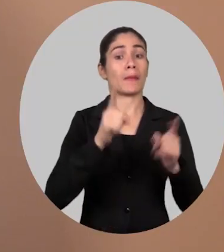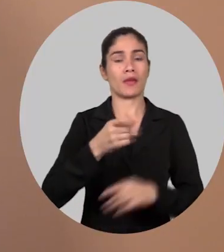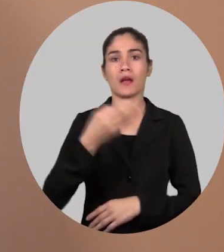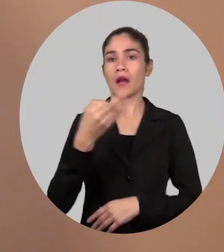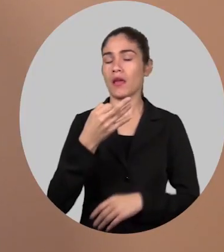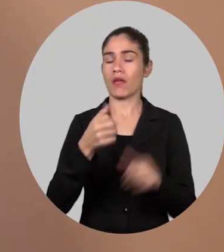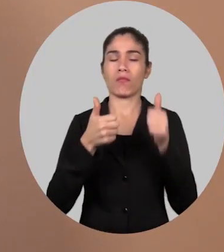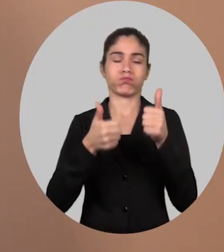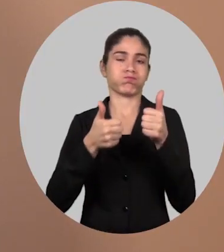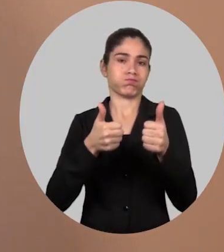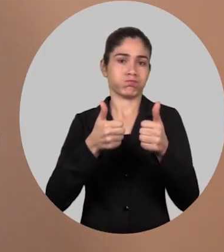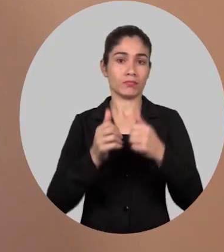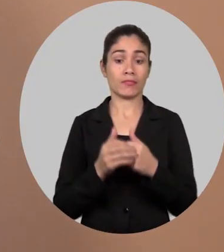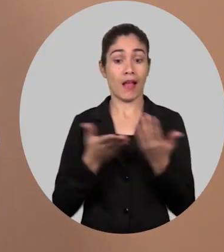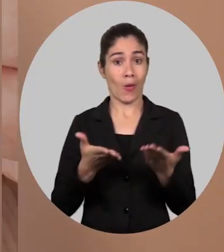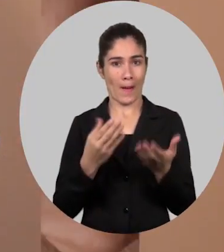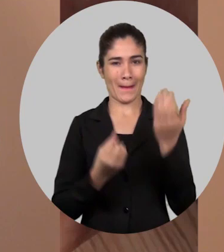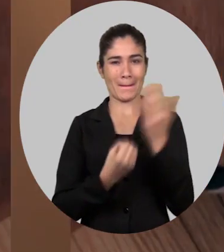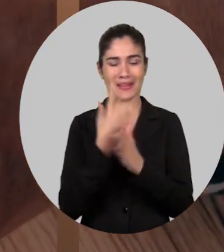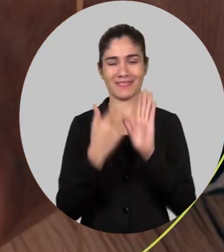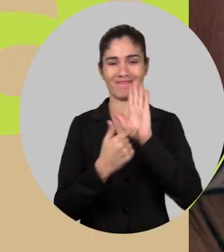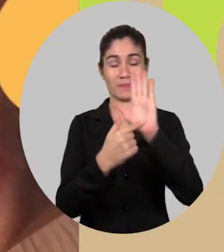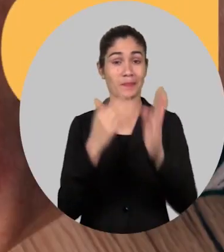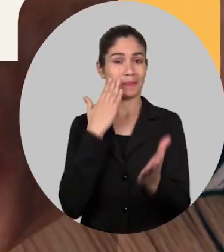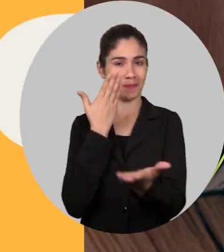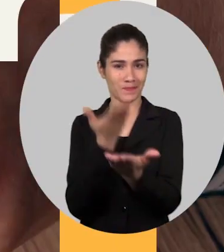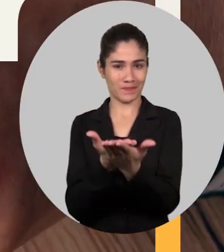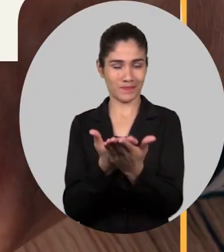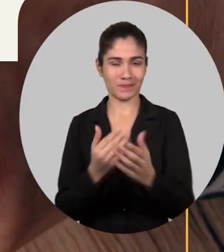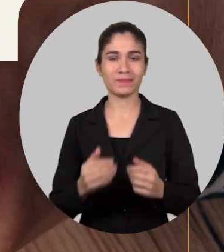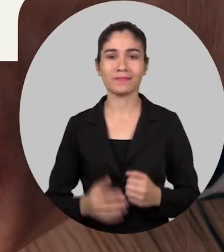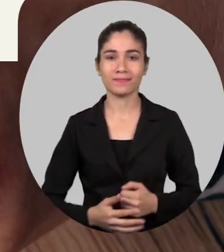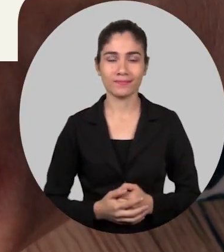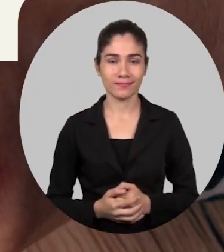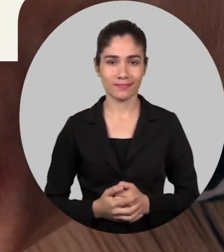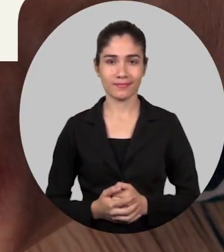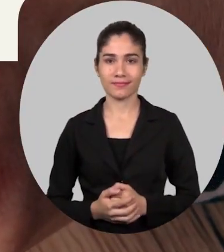de muy buena calidad. Empezamos.